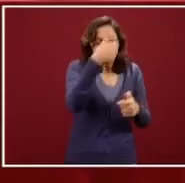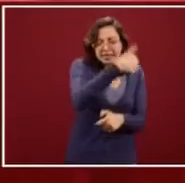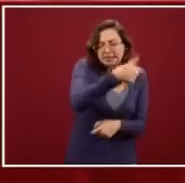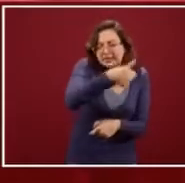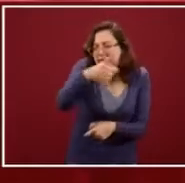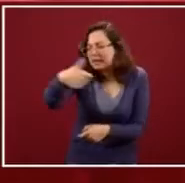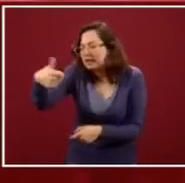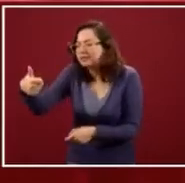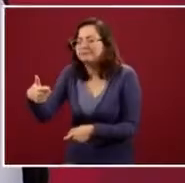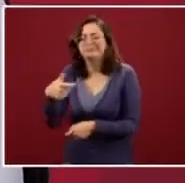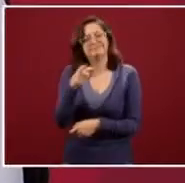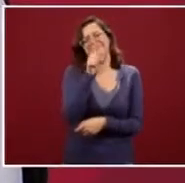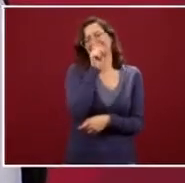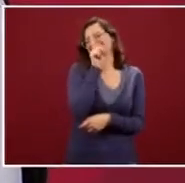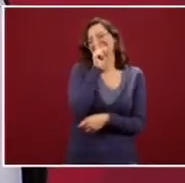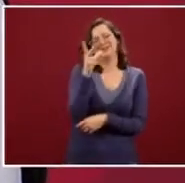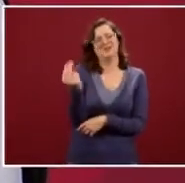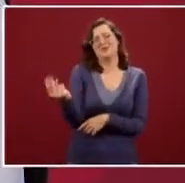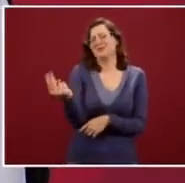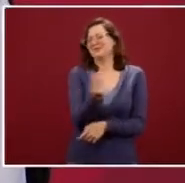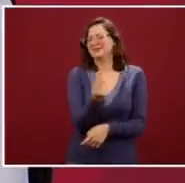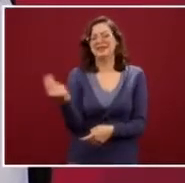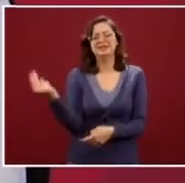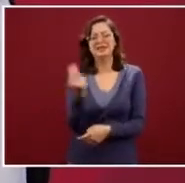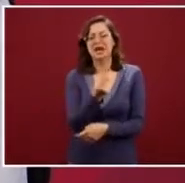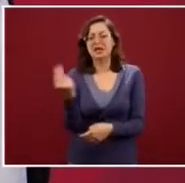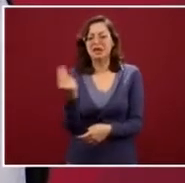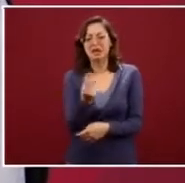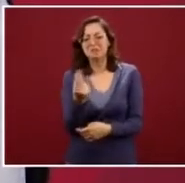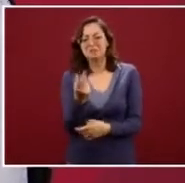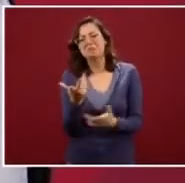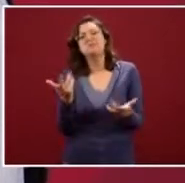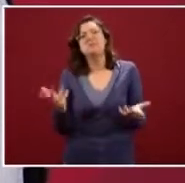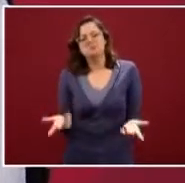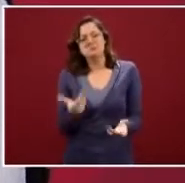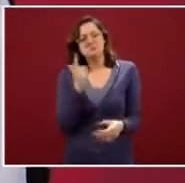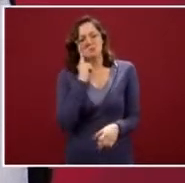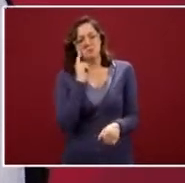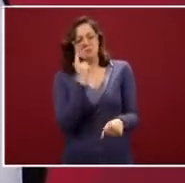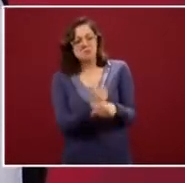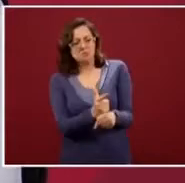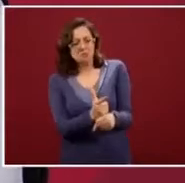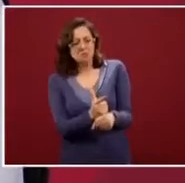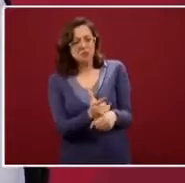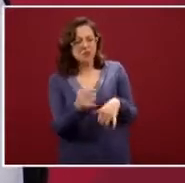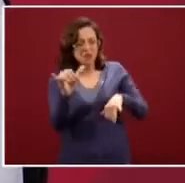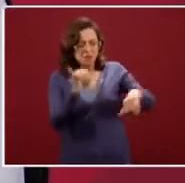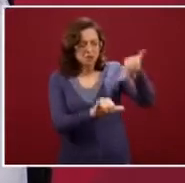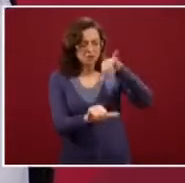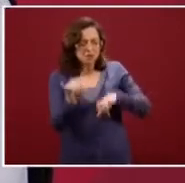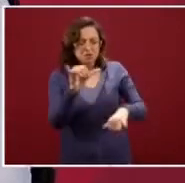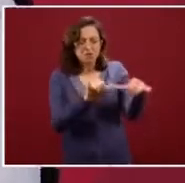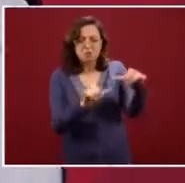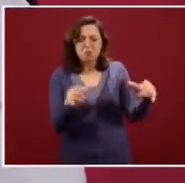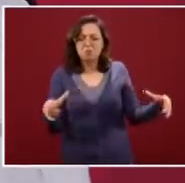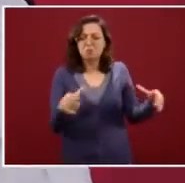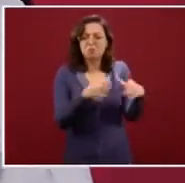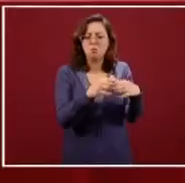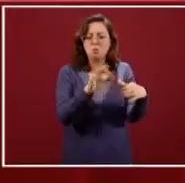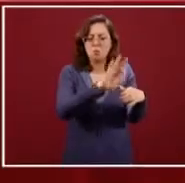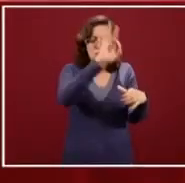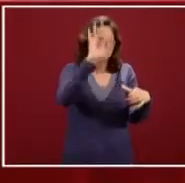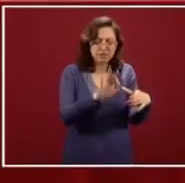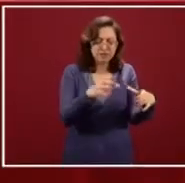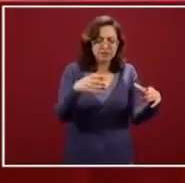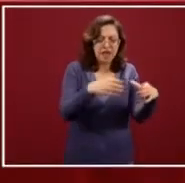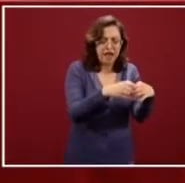que presenten signos y síntomas de la enfermedad. Basta con poder confirmar por laboratorio algunas de ellas y